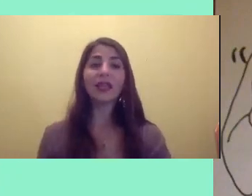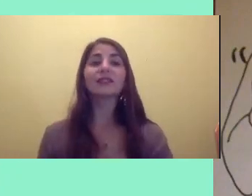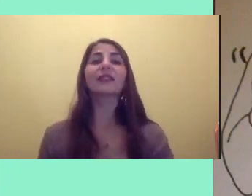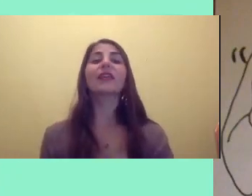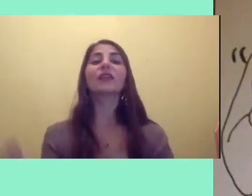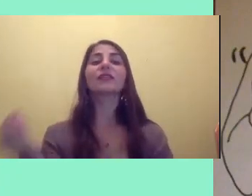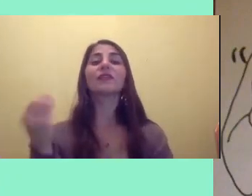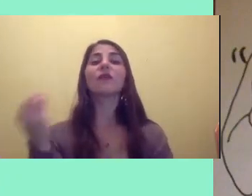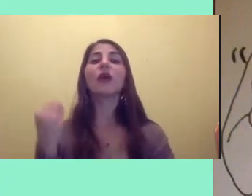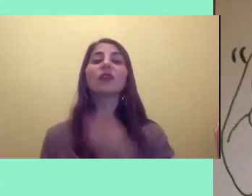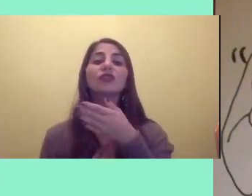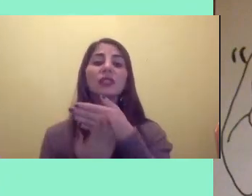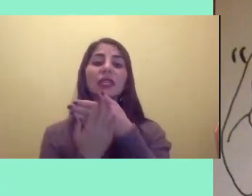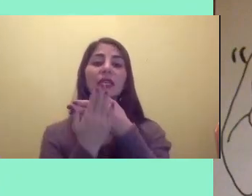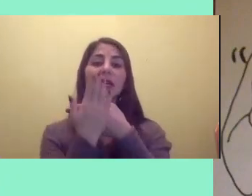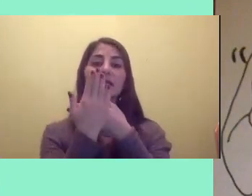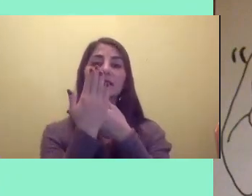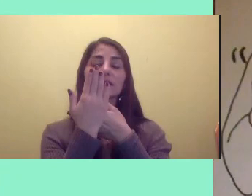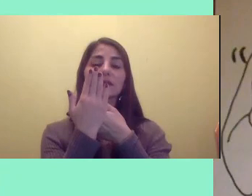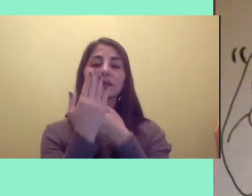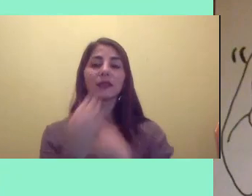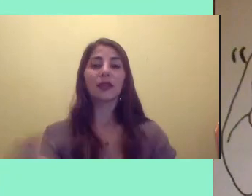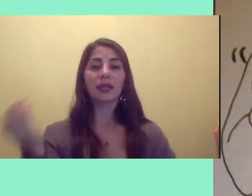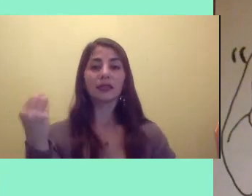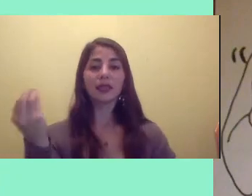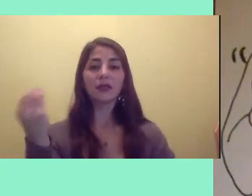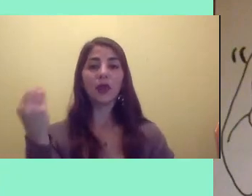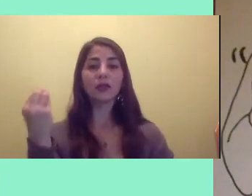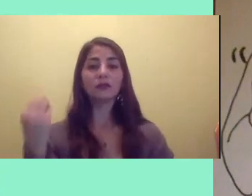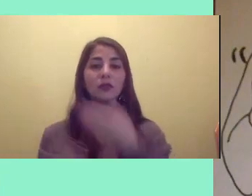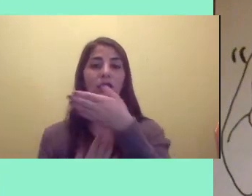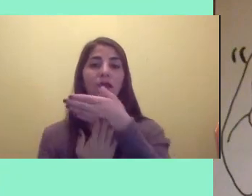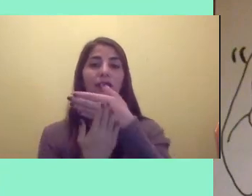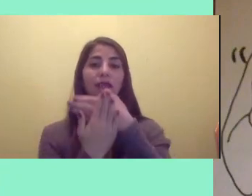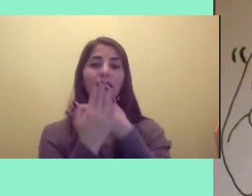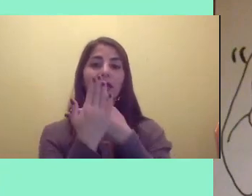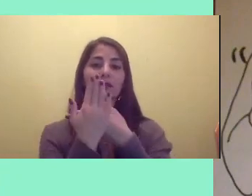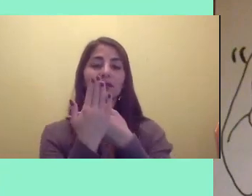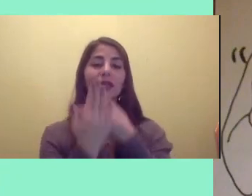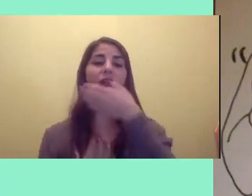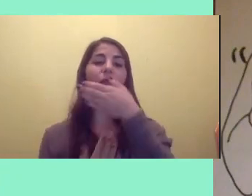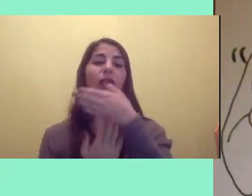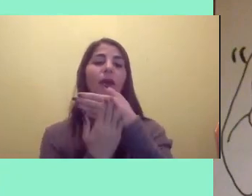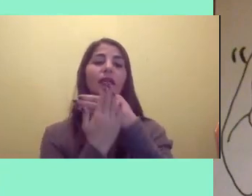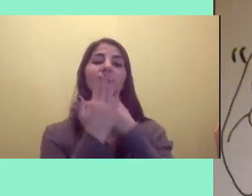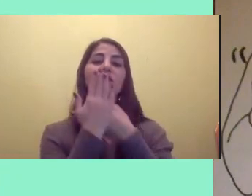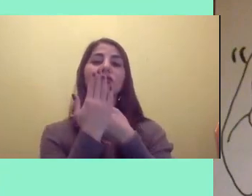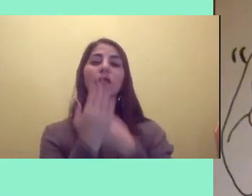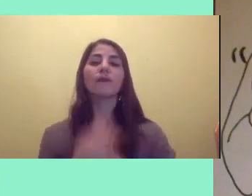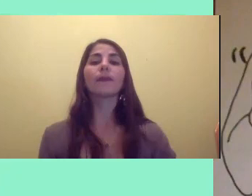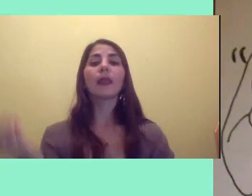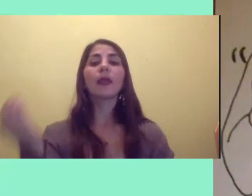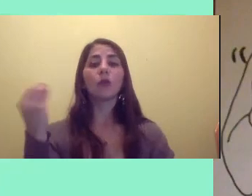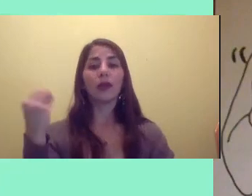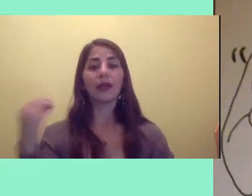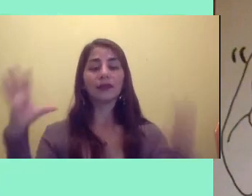¿ya? Si quiero decir buenos días, este es el bueno, días, ¿ya? Es como que aparece el